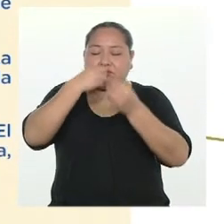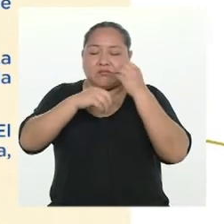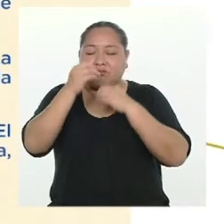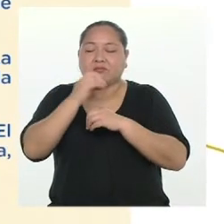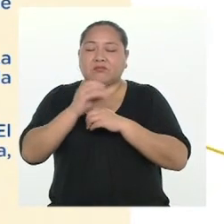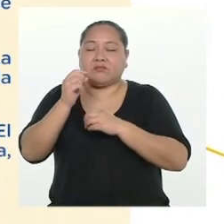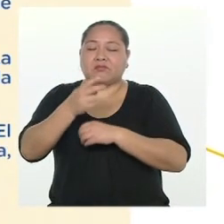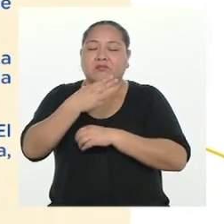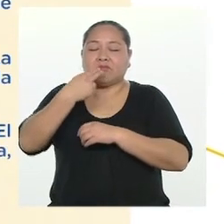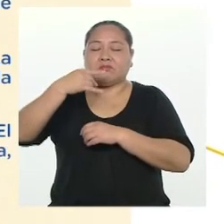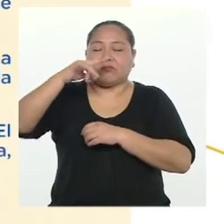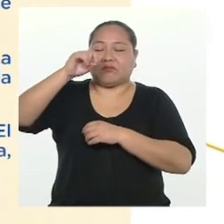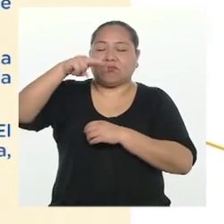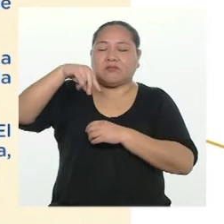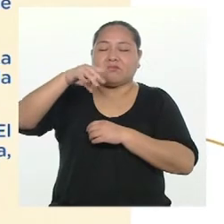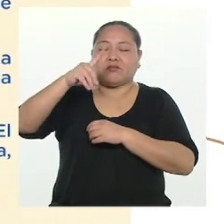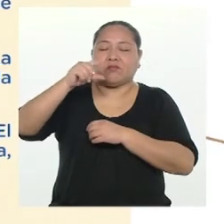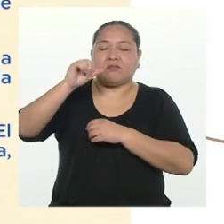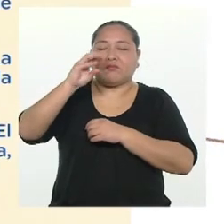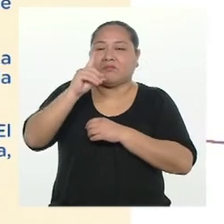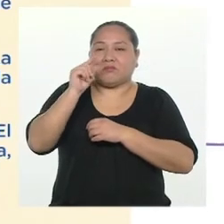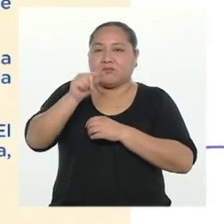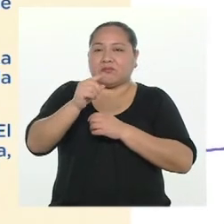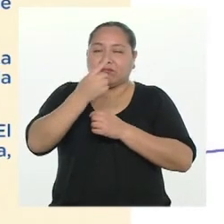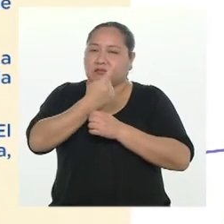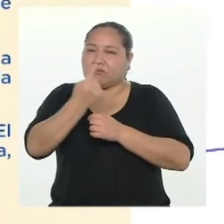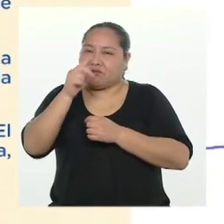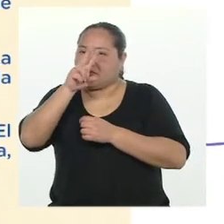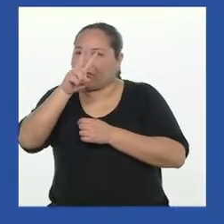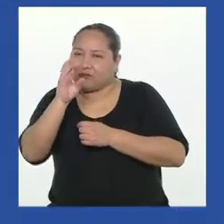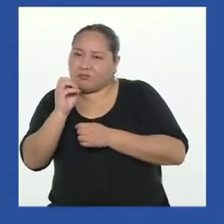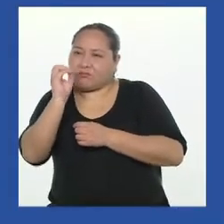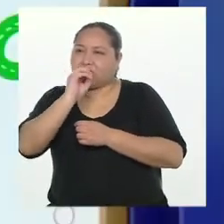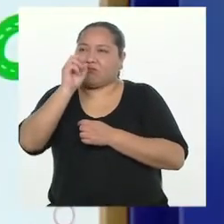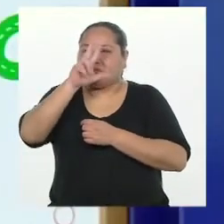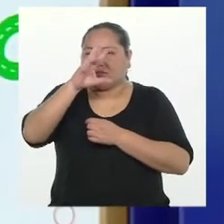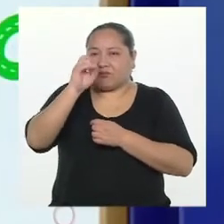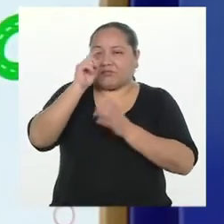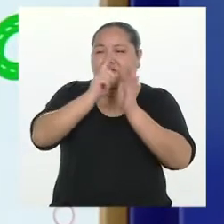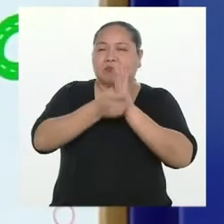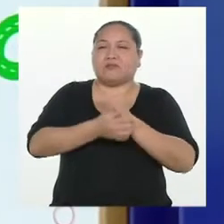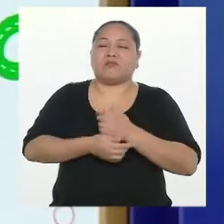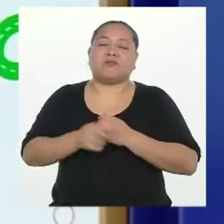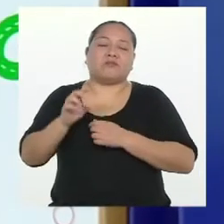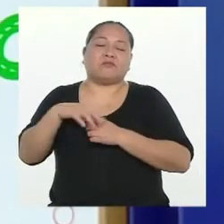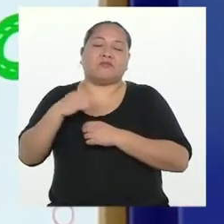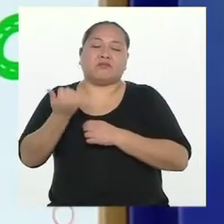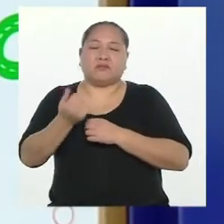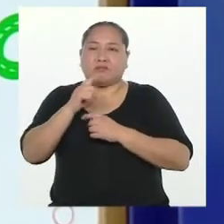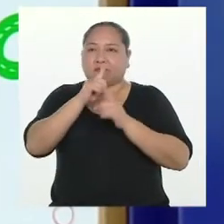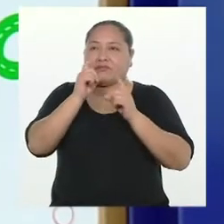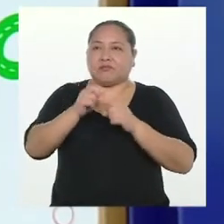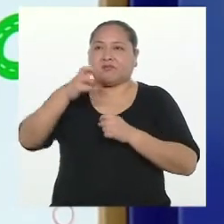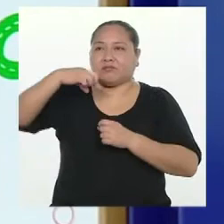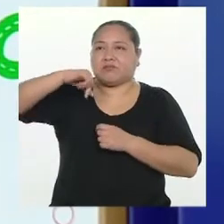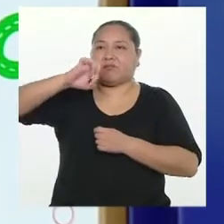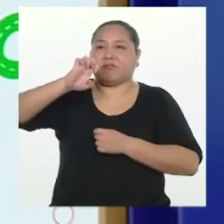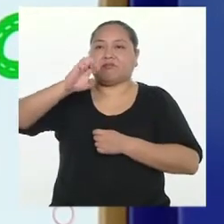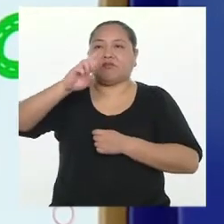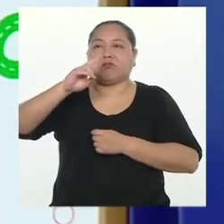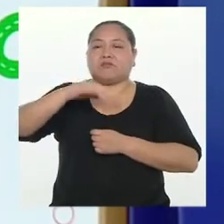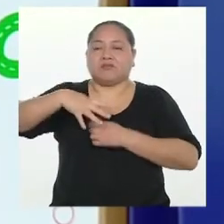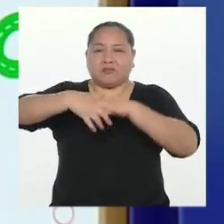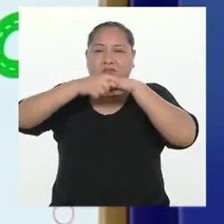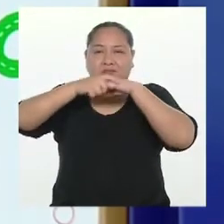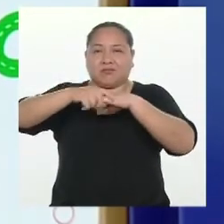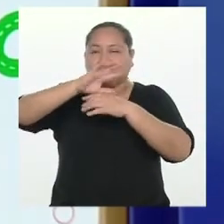nutrientes, humedad cada 20 o 30 minutos. La siguiente pregunta es de Piero, de la ciudad de Lima.